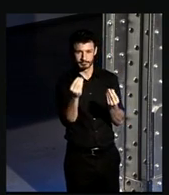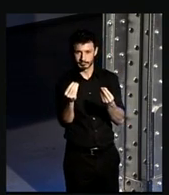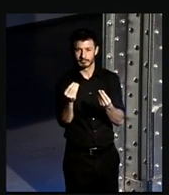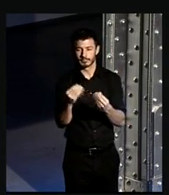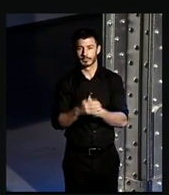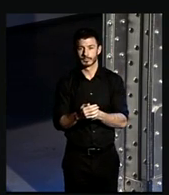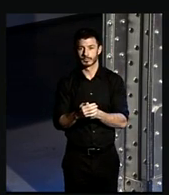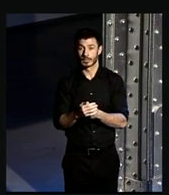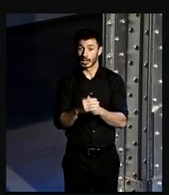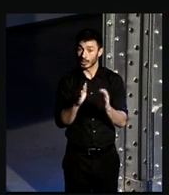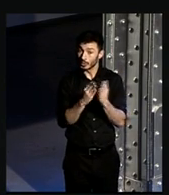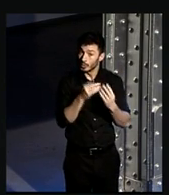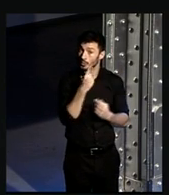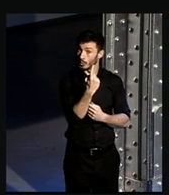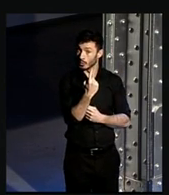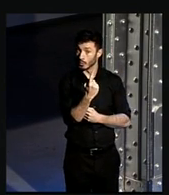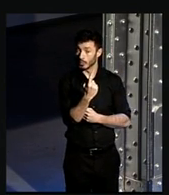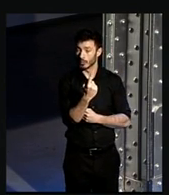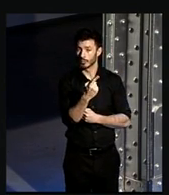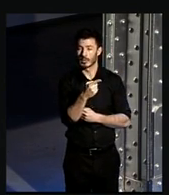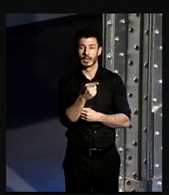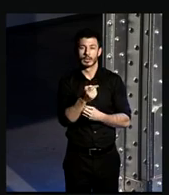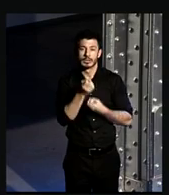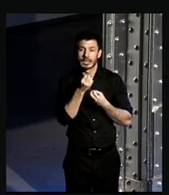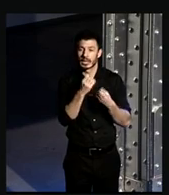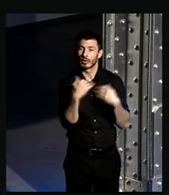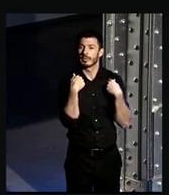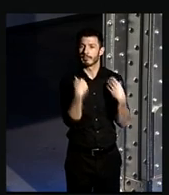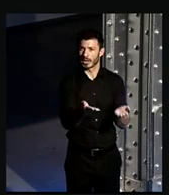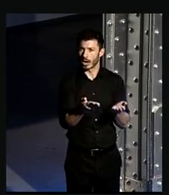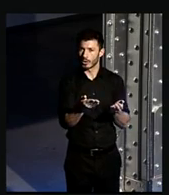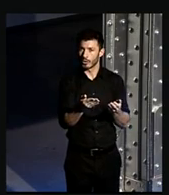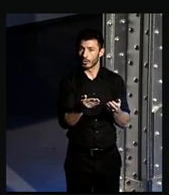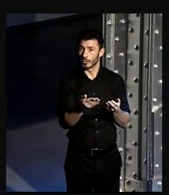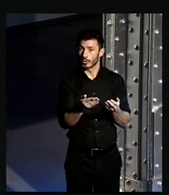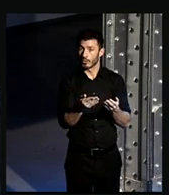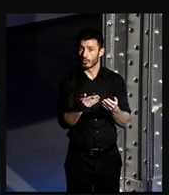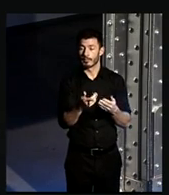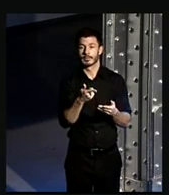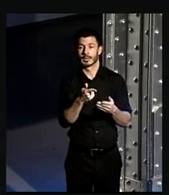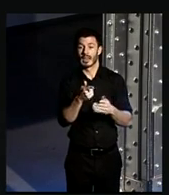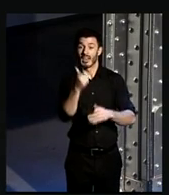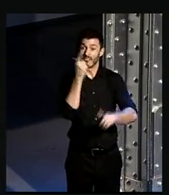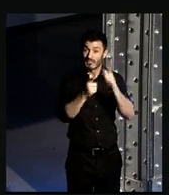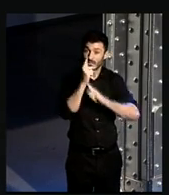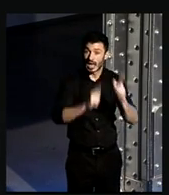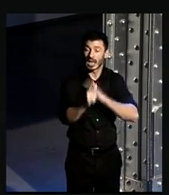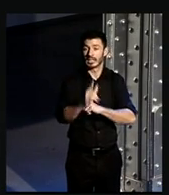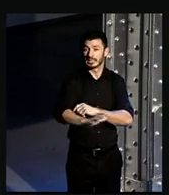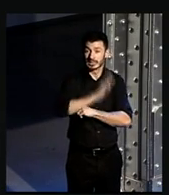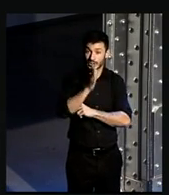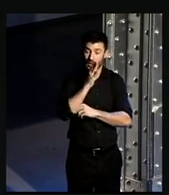Uno de ellos es un relato temprano que publicó antes de iniciarse la serie de los viajes extraordinarios que le valió la